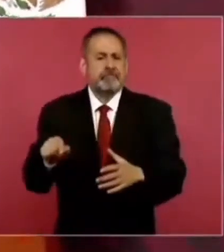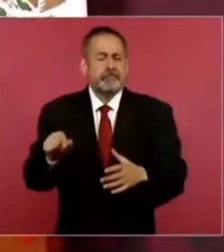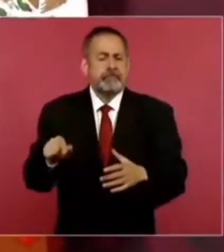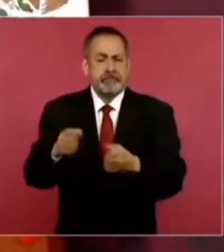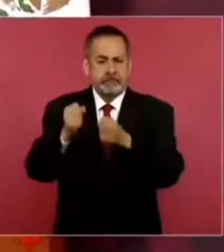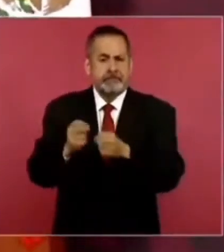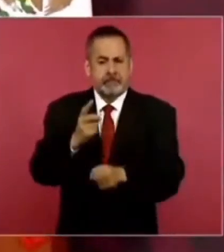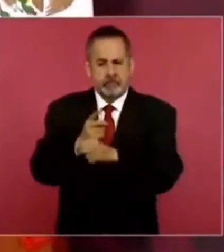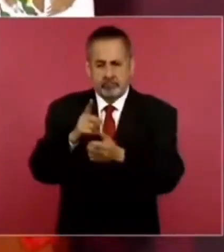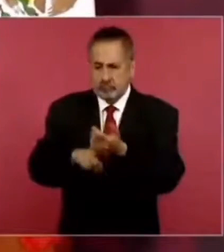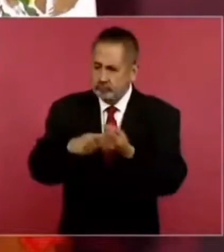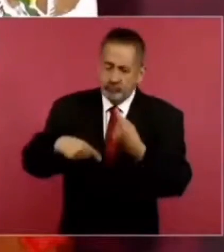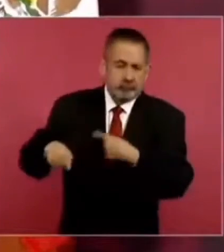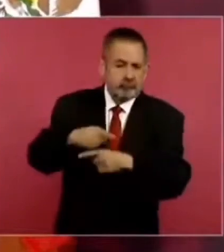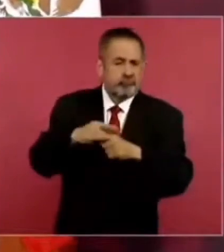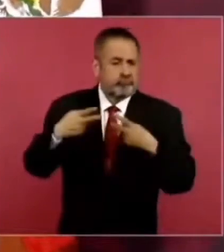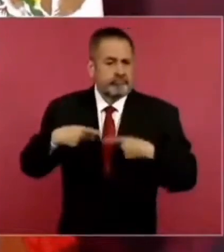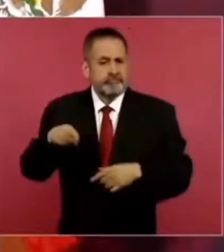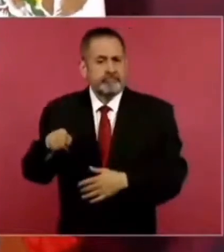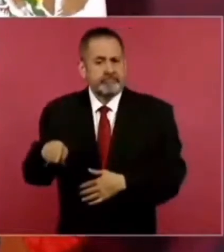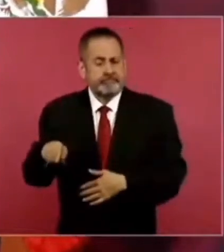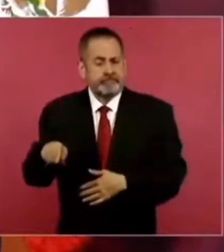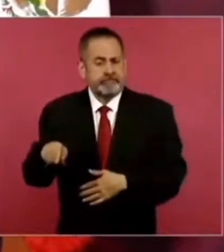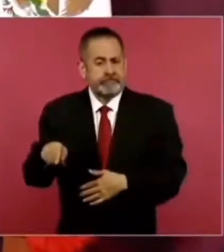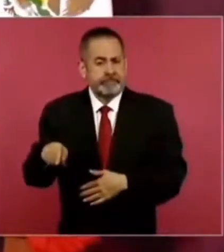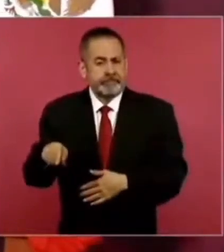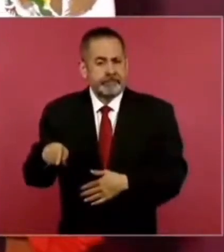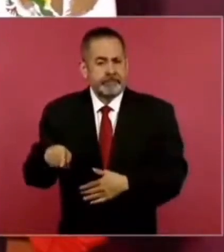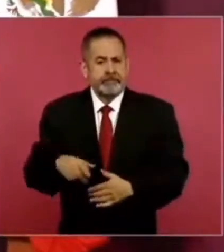la seguridad interior,